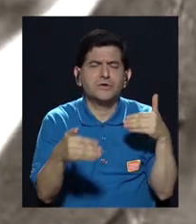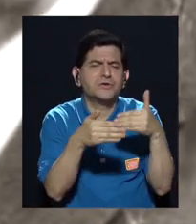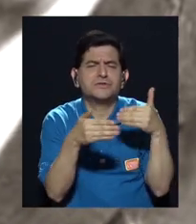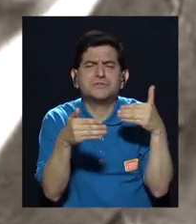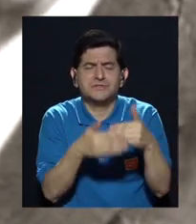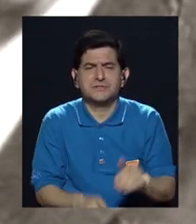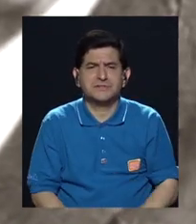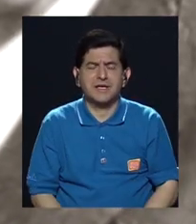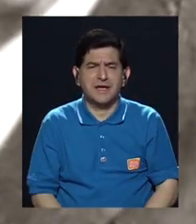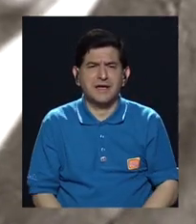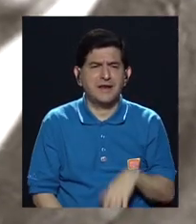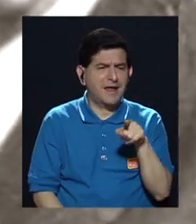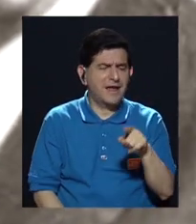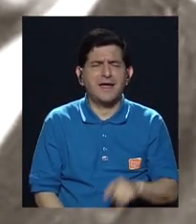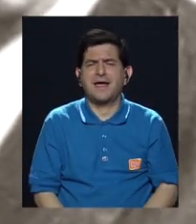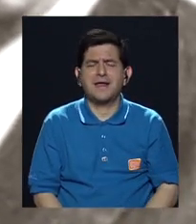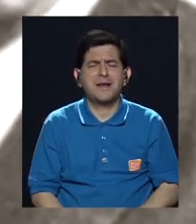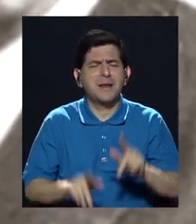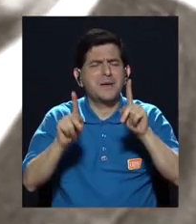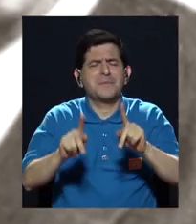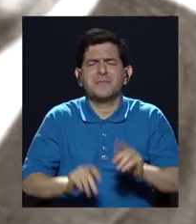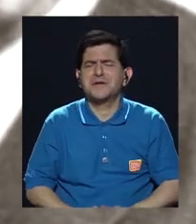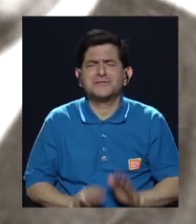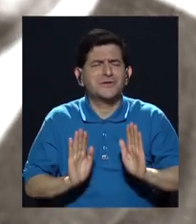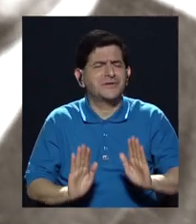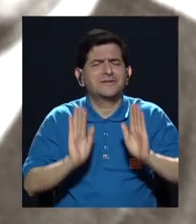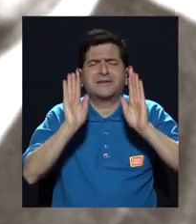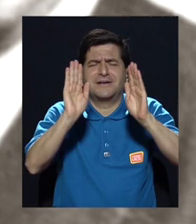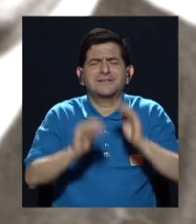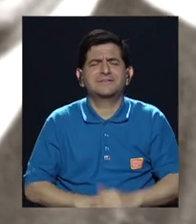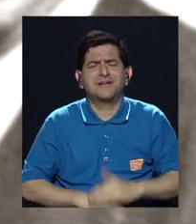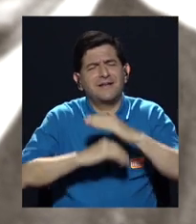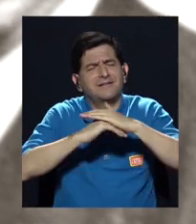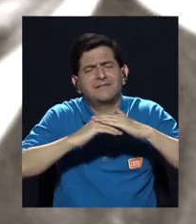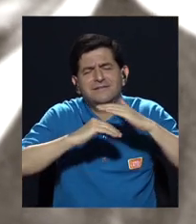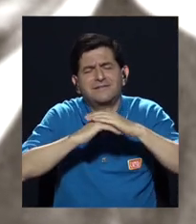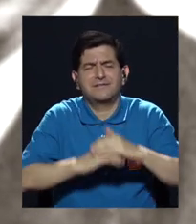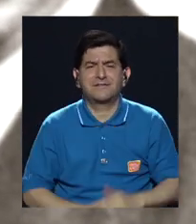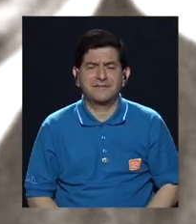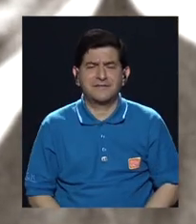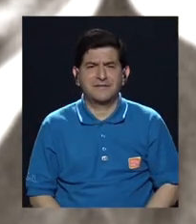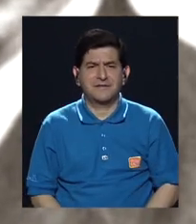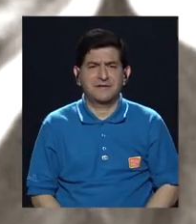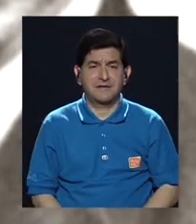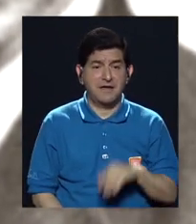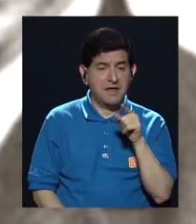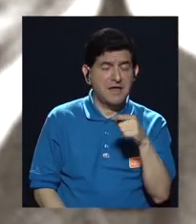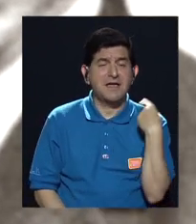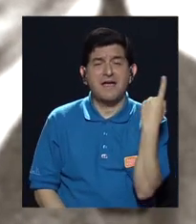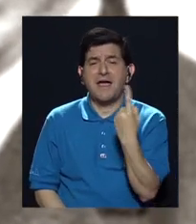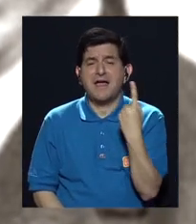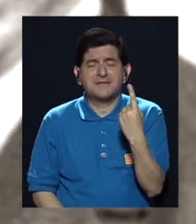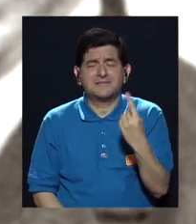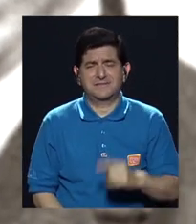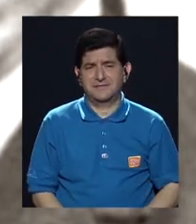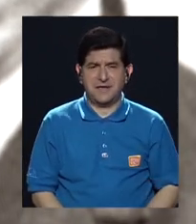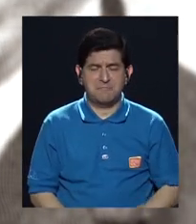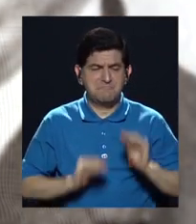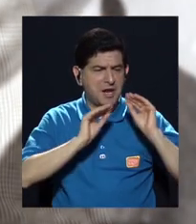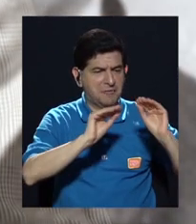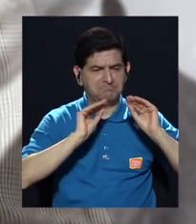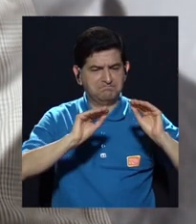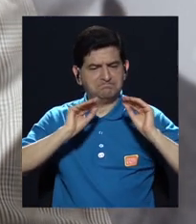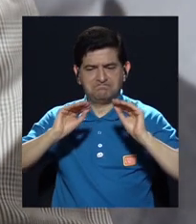cerca. Extraordinariamente cálido, cariñoso. Qué lindo. Suave y siempre,